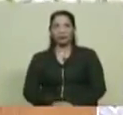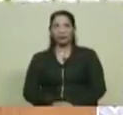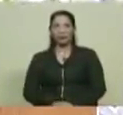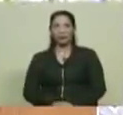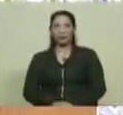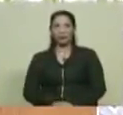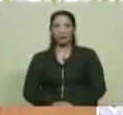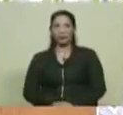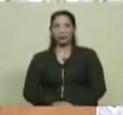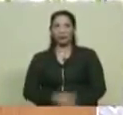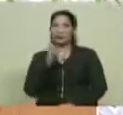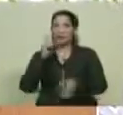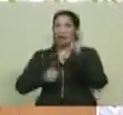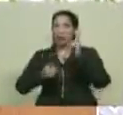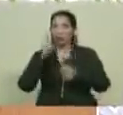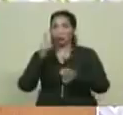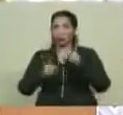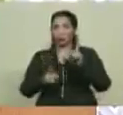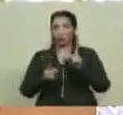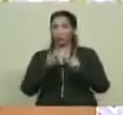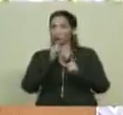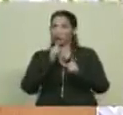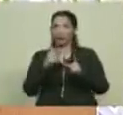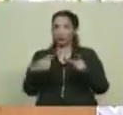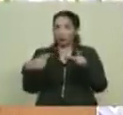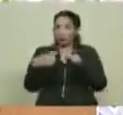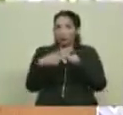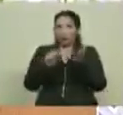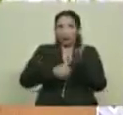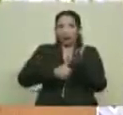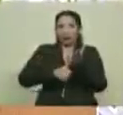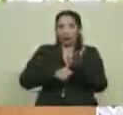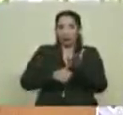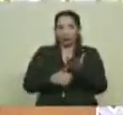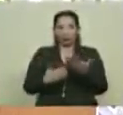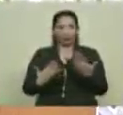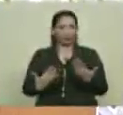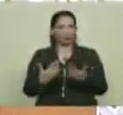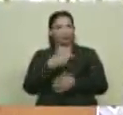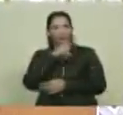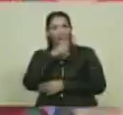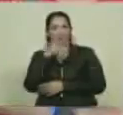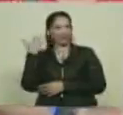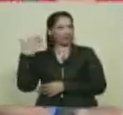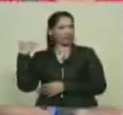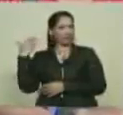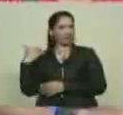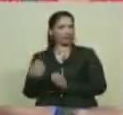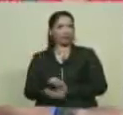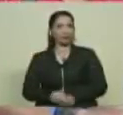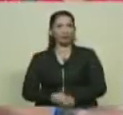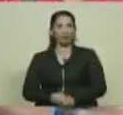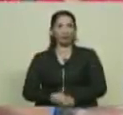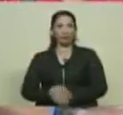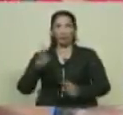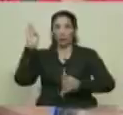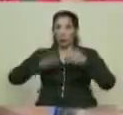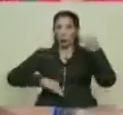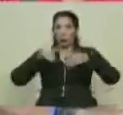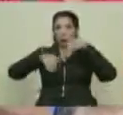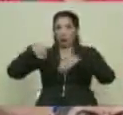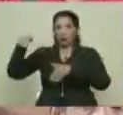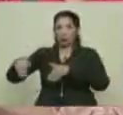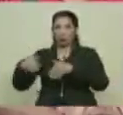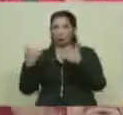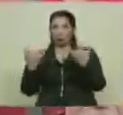más, algunos ni siquiera tenían documento de identidad. Es una verdad. En las últimas elecciones que hubo